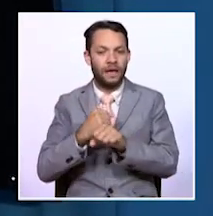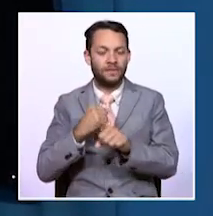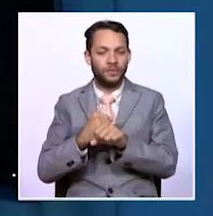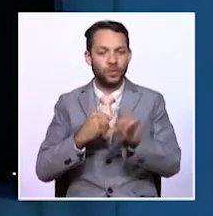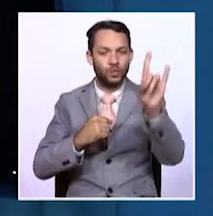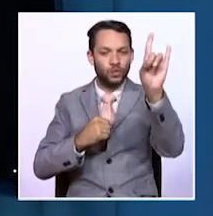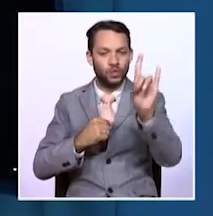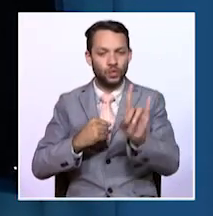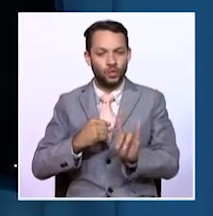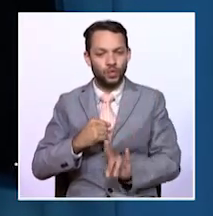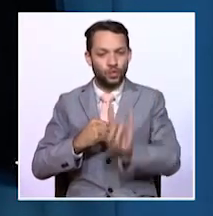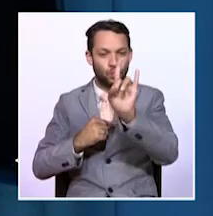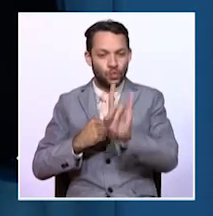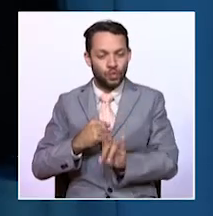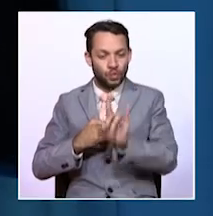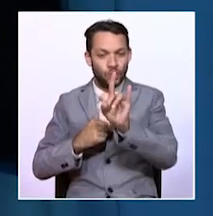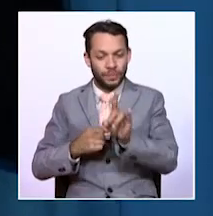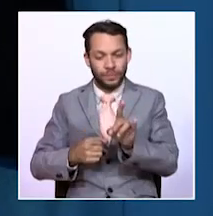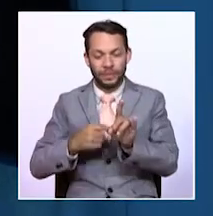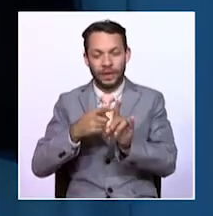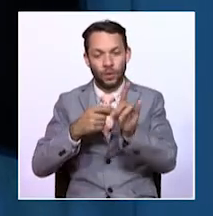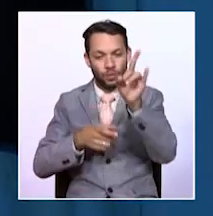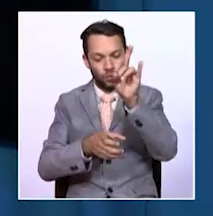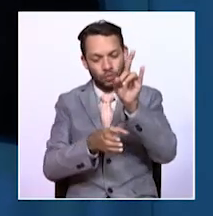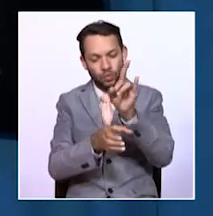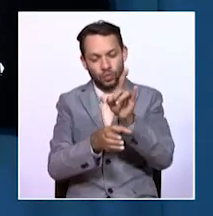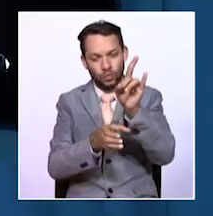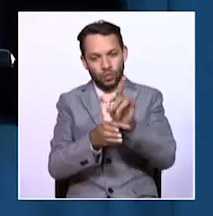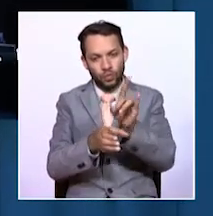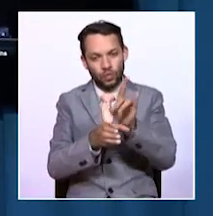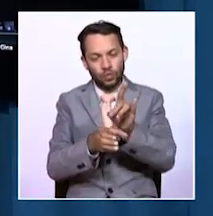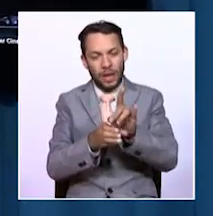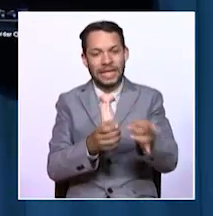filtrado de la sangre. Vemos que no haya dilatación, es decir, que no esté